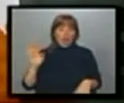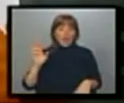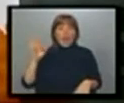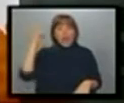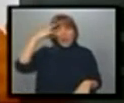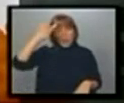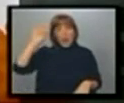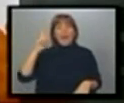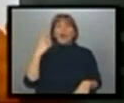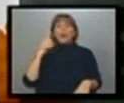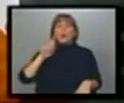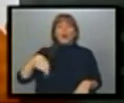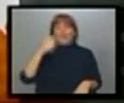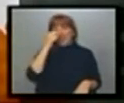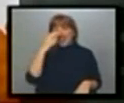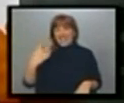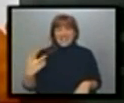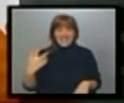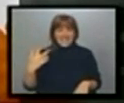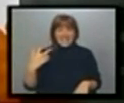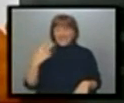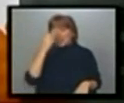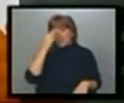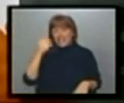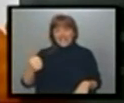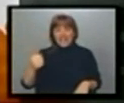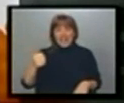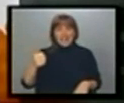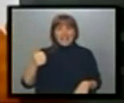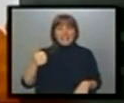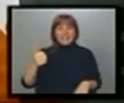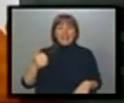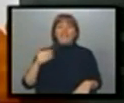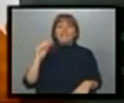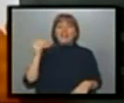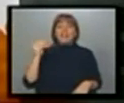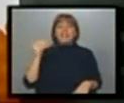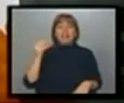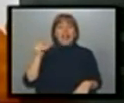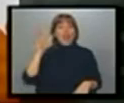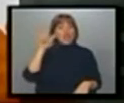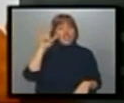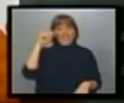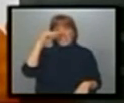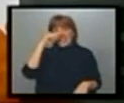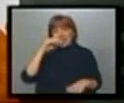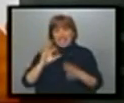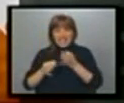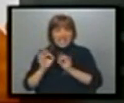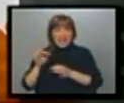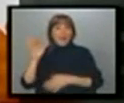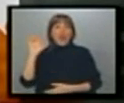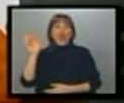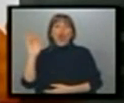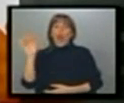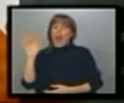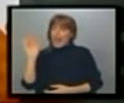con 26 para el caso de Uruguay. Uh-huh. Brasil está en los 87 centavos de